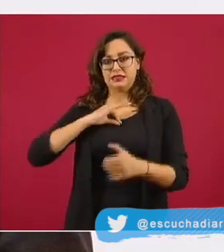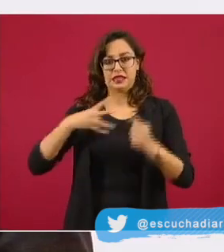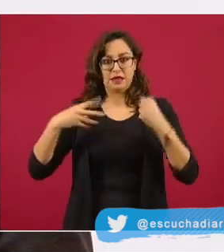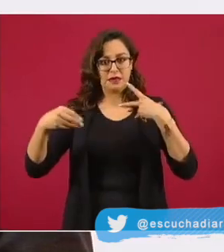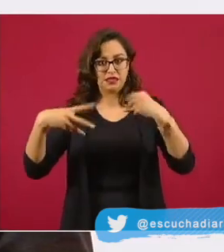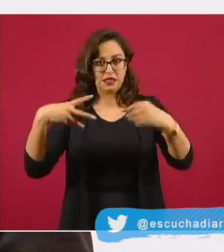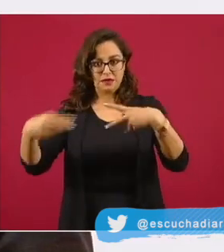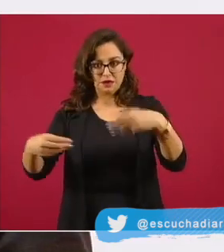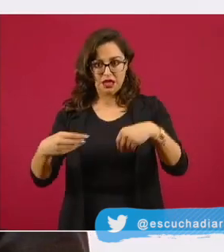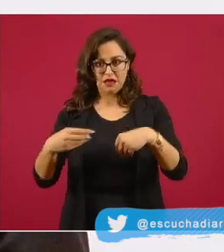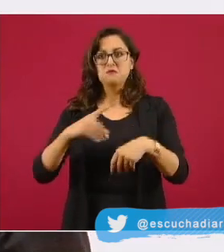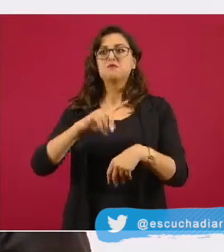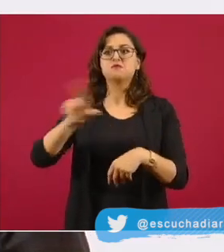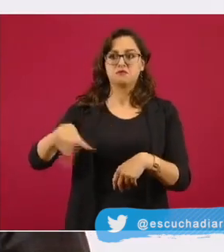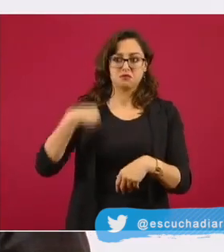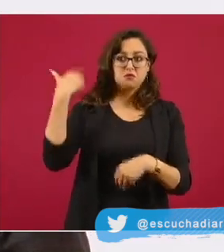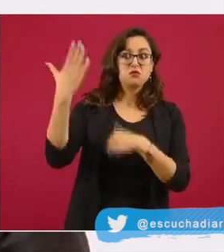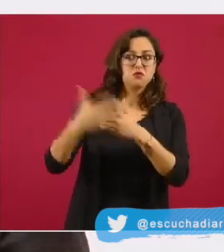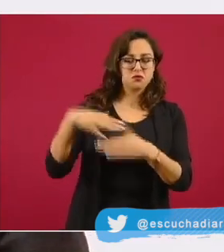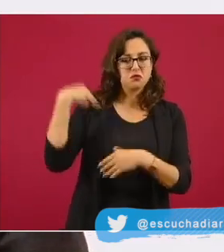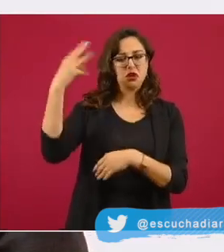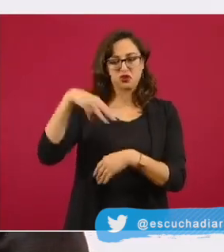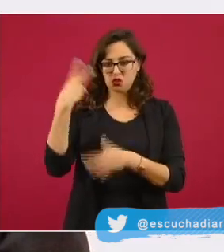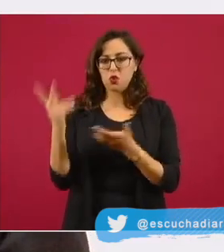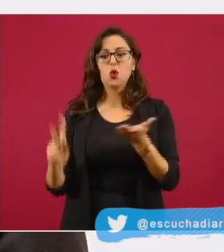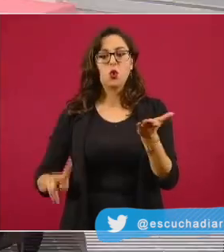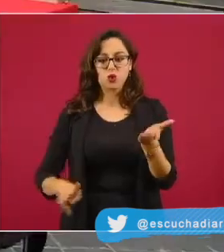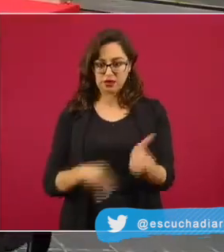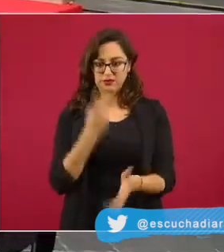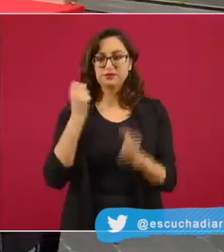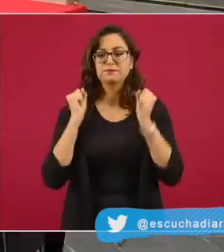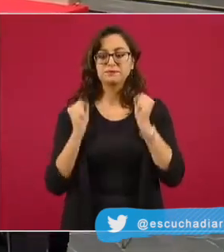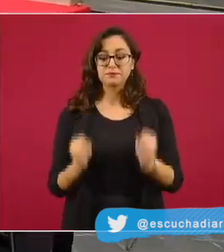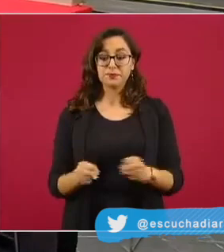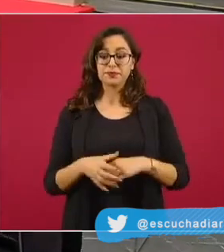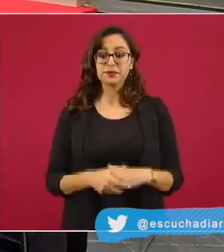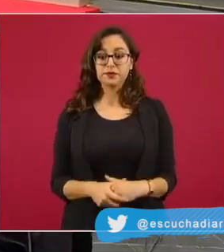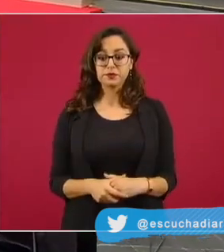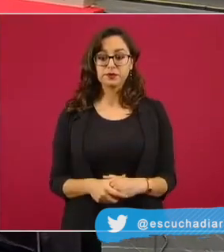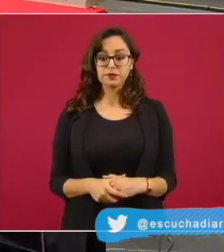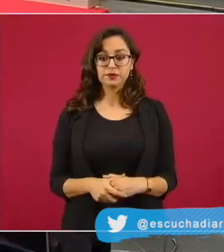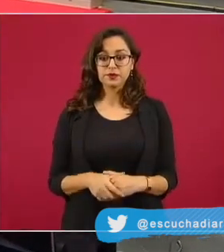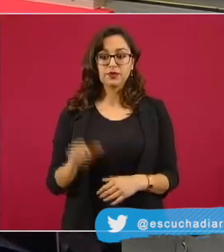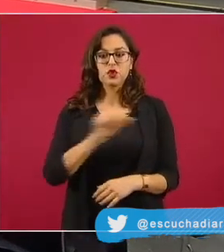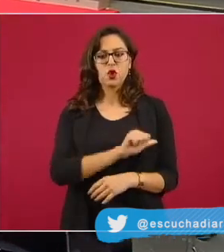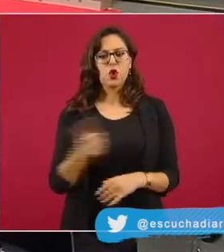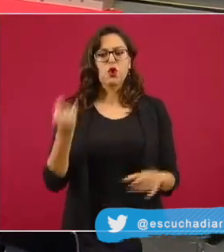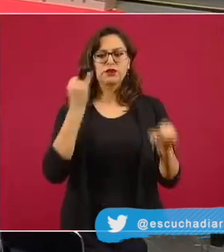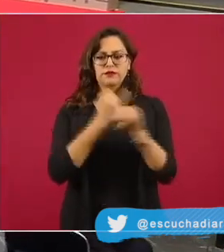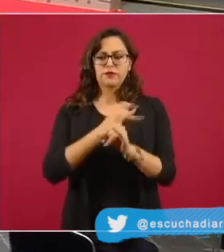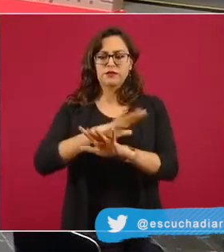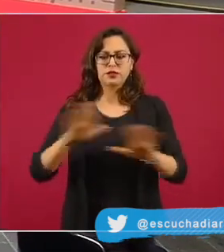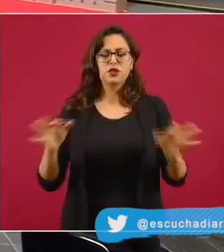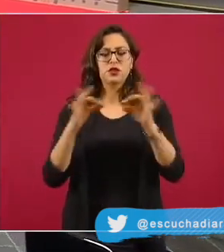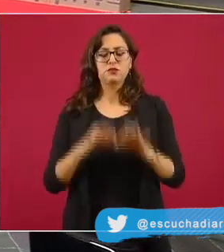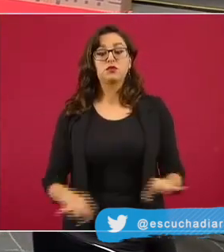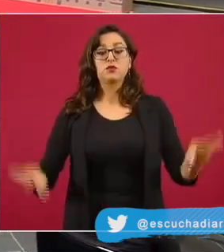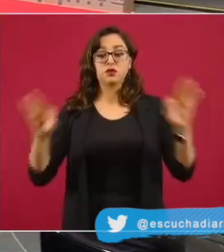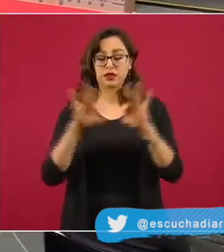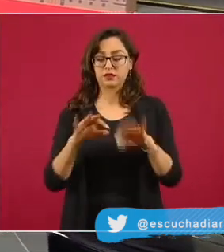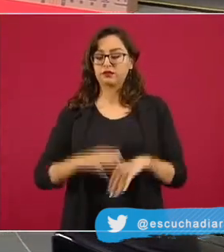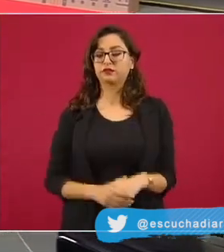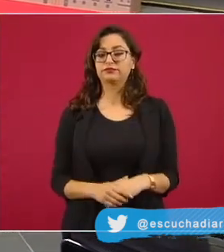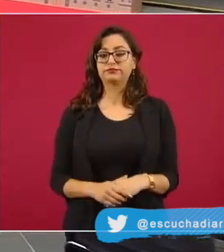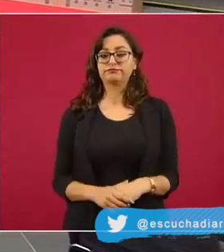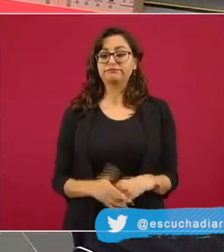pandemia. Otros datos favorables. A pesar de la crisis sanitaria, en los 2 años que